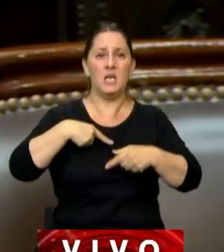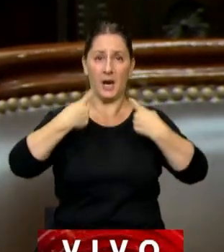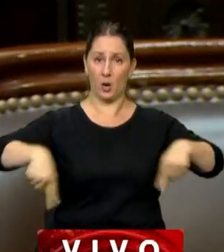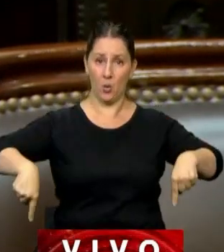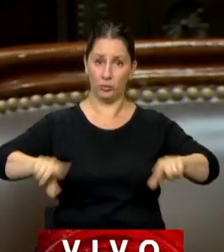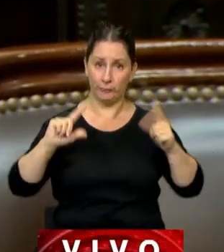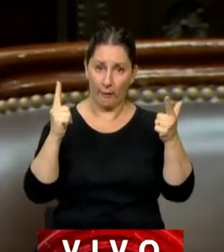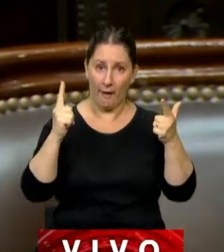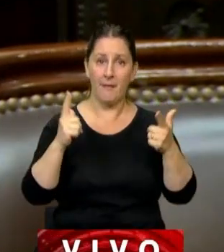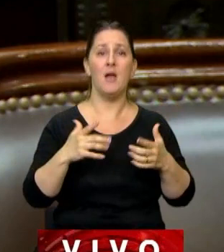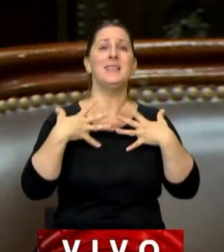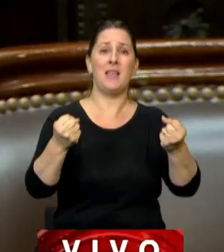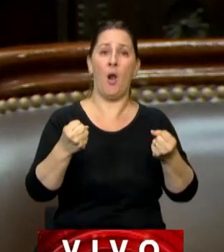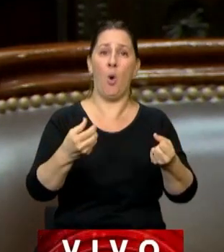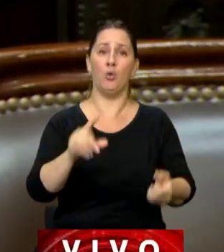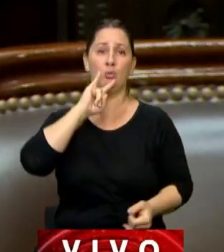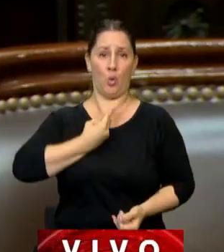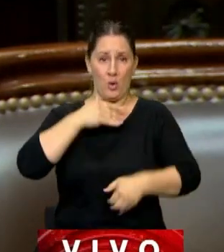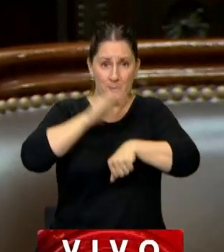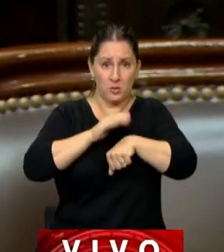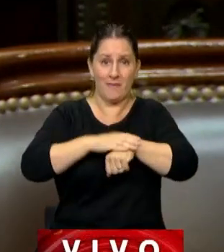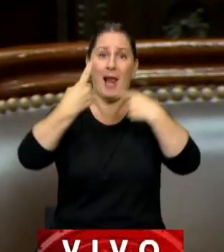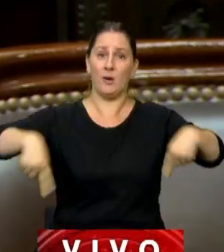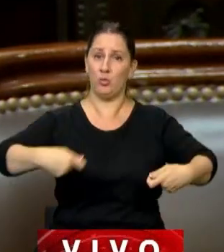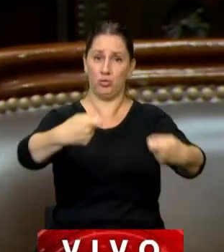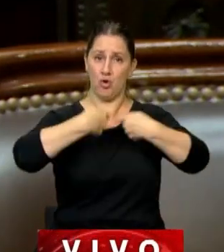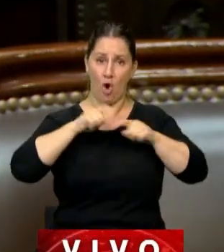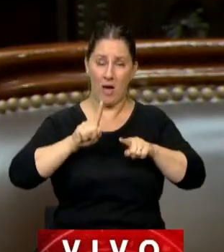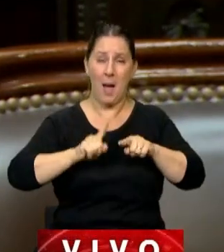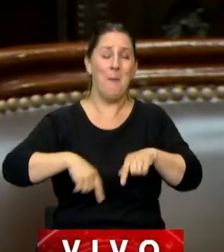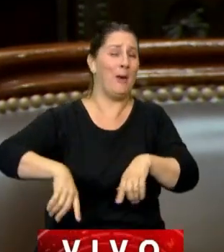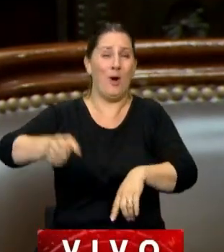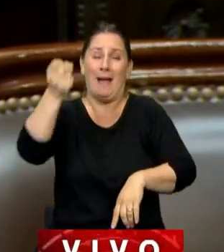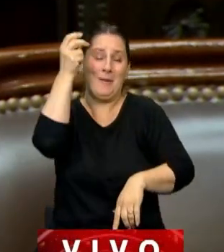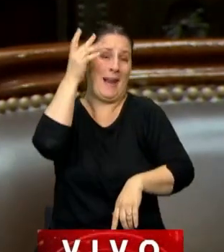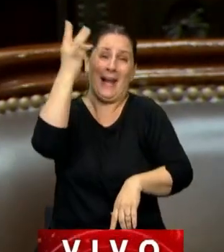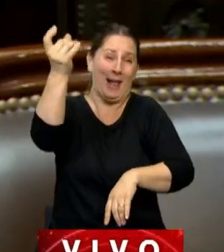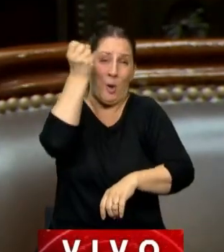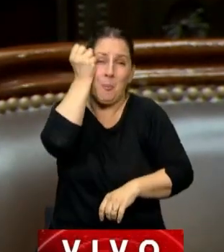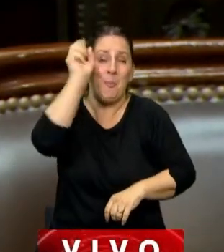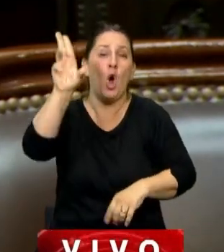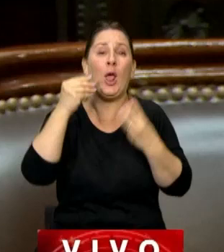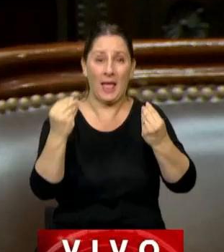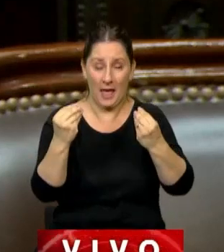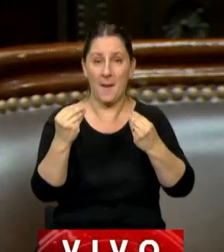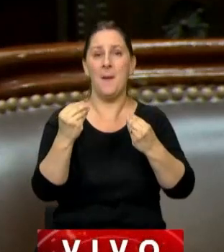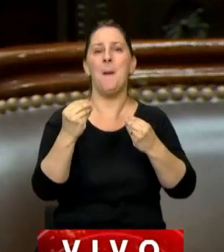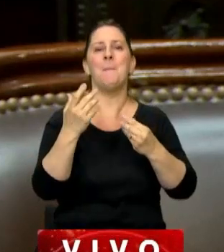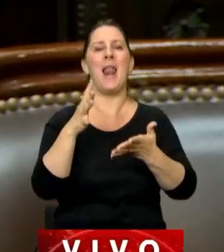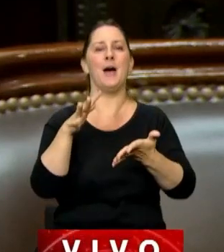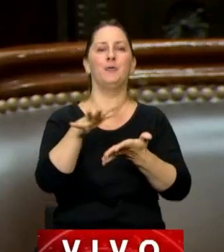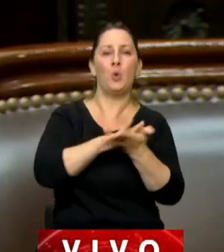recursos, nos pasó la salud sin darnos los recursos, pero el colmo de los colmos es para